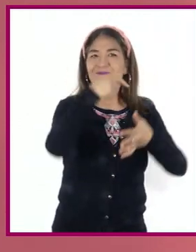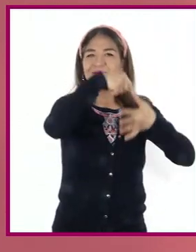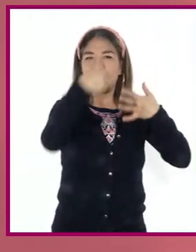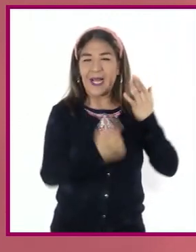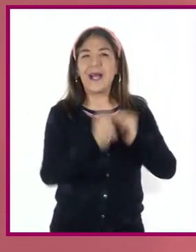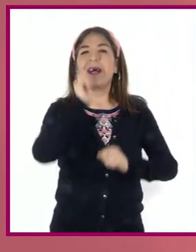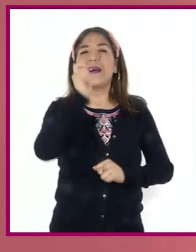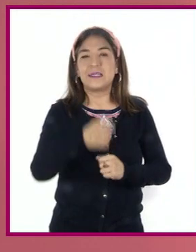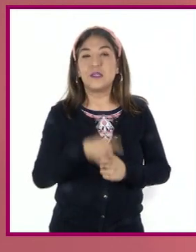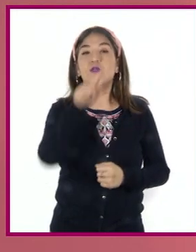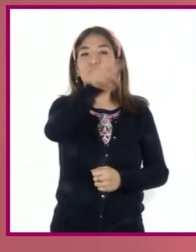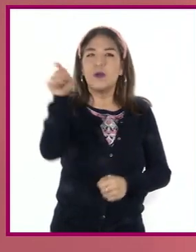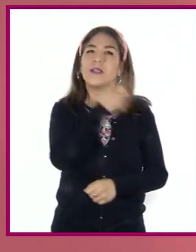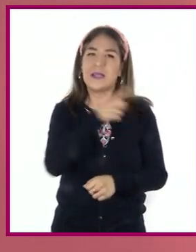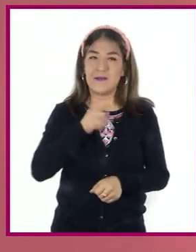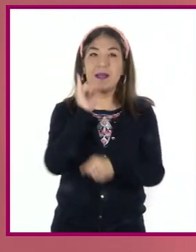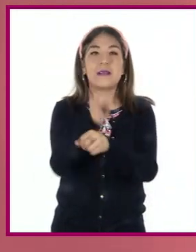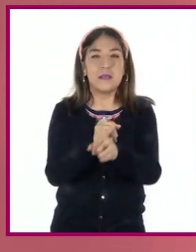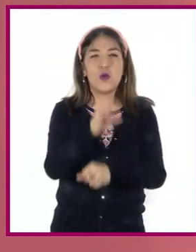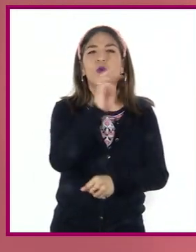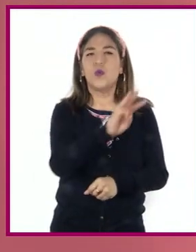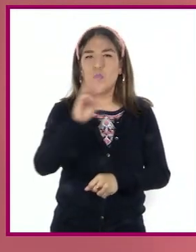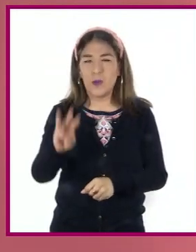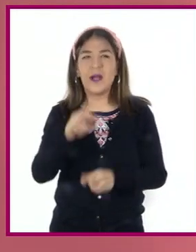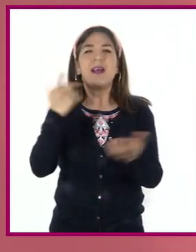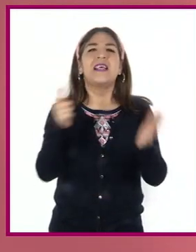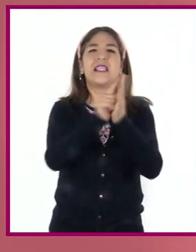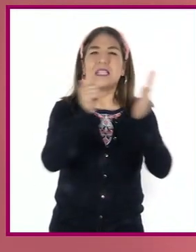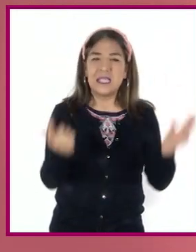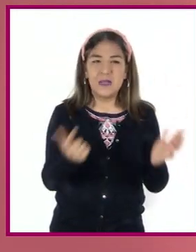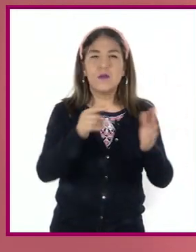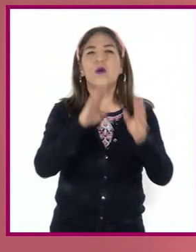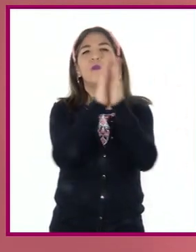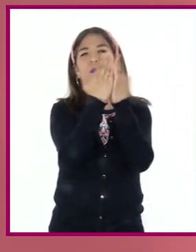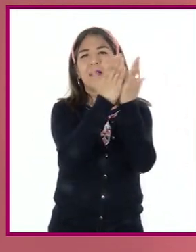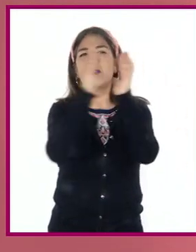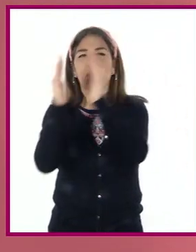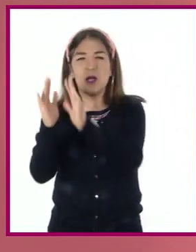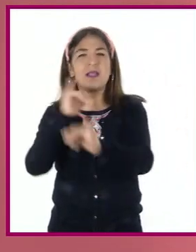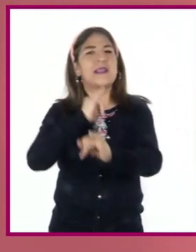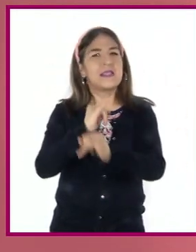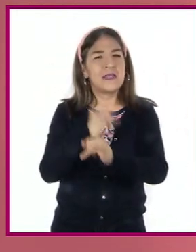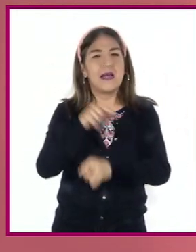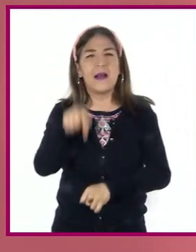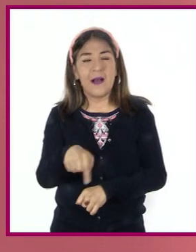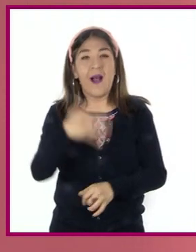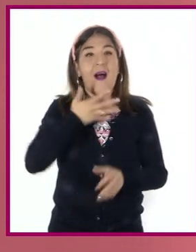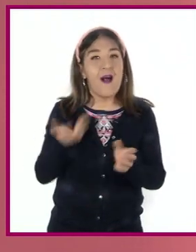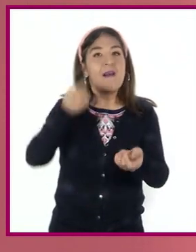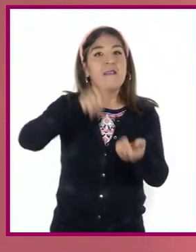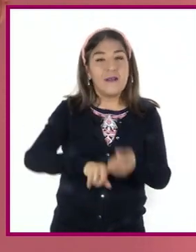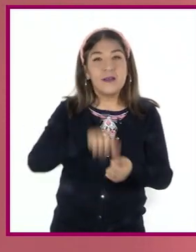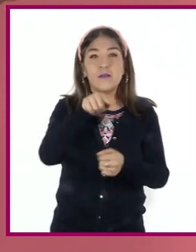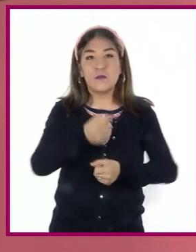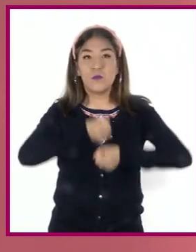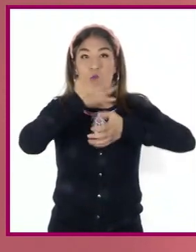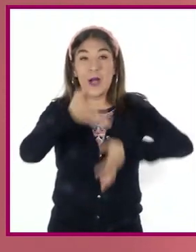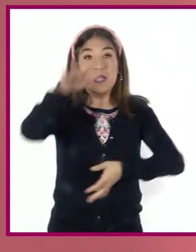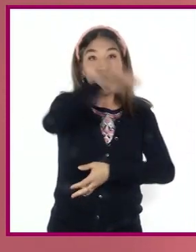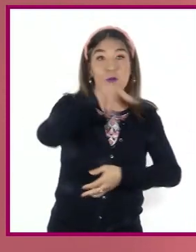Perfecto, profesor. Espero poder leerlo completo. Es bonito ese fragmento. Me di cuenta que tiene varias